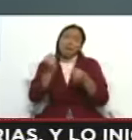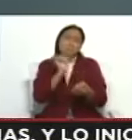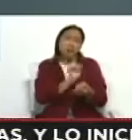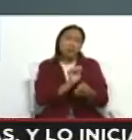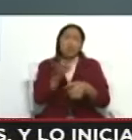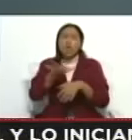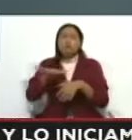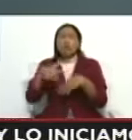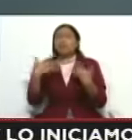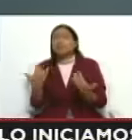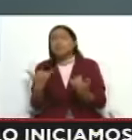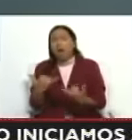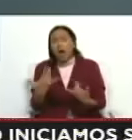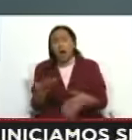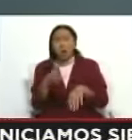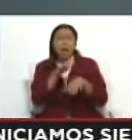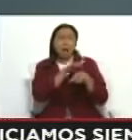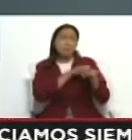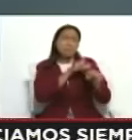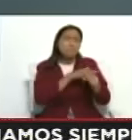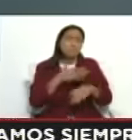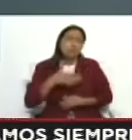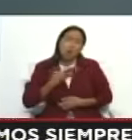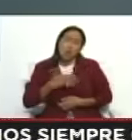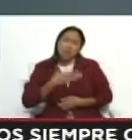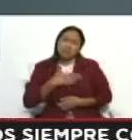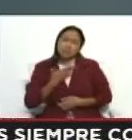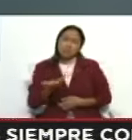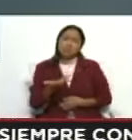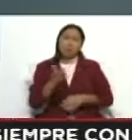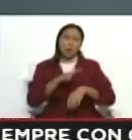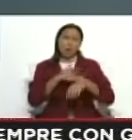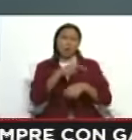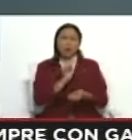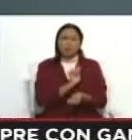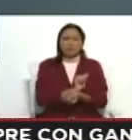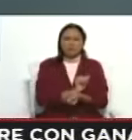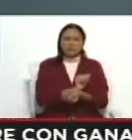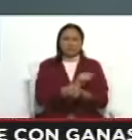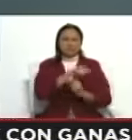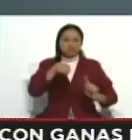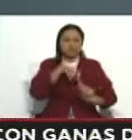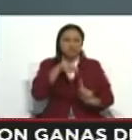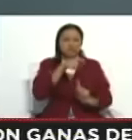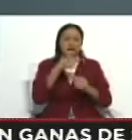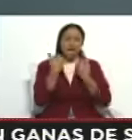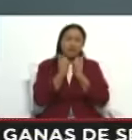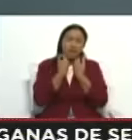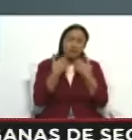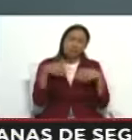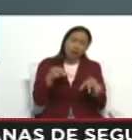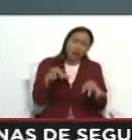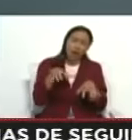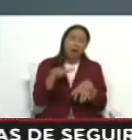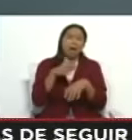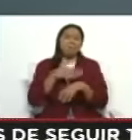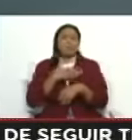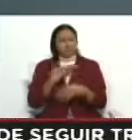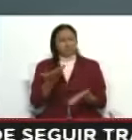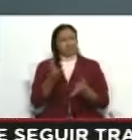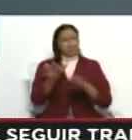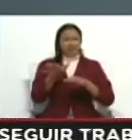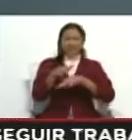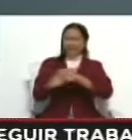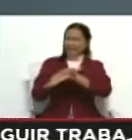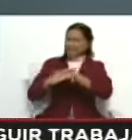dónde están ahora, que será que los están torturando, será que están enfermos. Pero perdón,